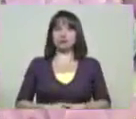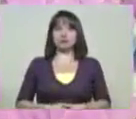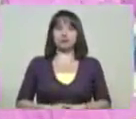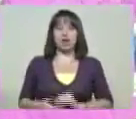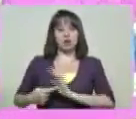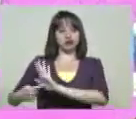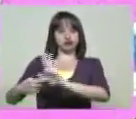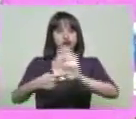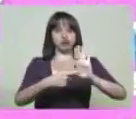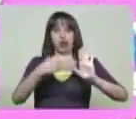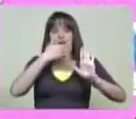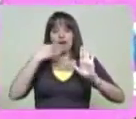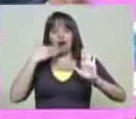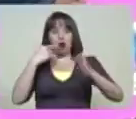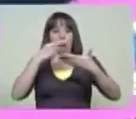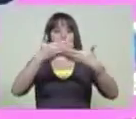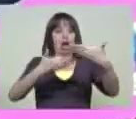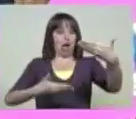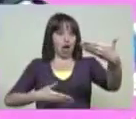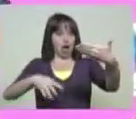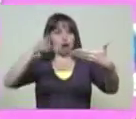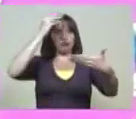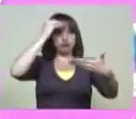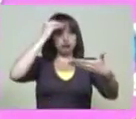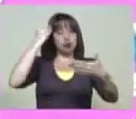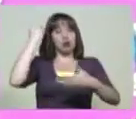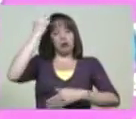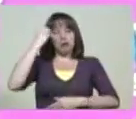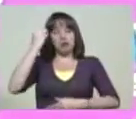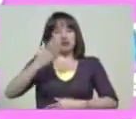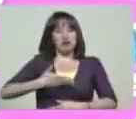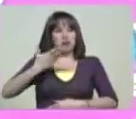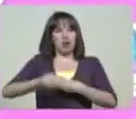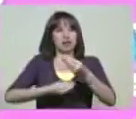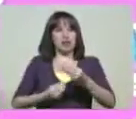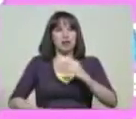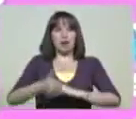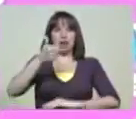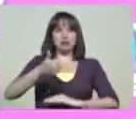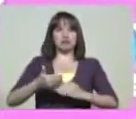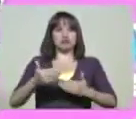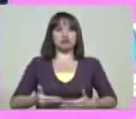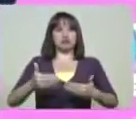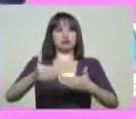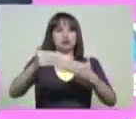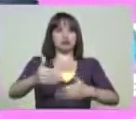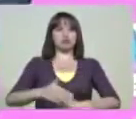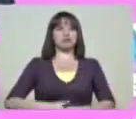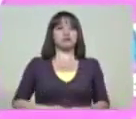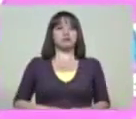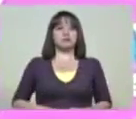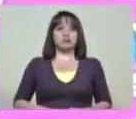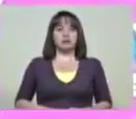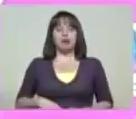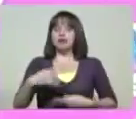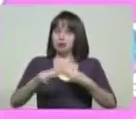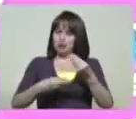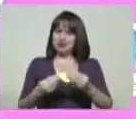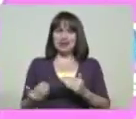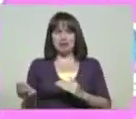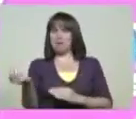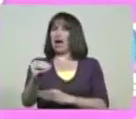en la jornada preparatoria ahora creo que pueden hacer mucho más trabajo ahora que ahora se puede hacer mucho